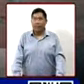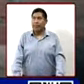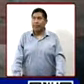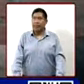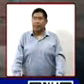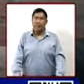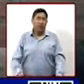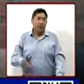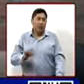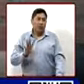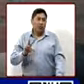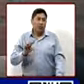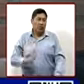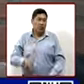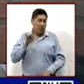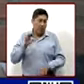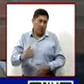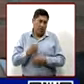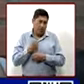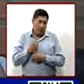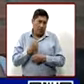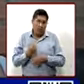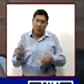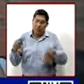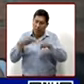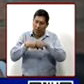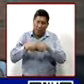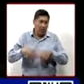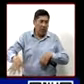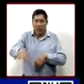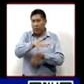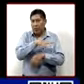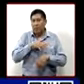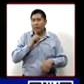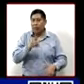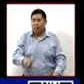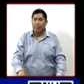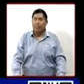Si ellos no son adoptados, van a ser integrados a la familia Génesis.